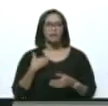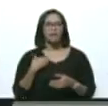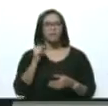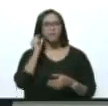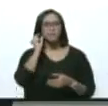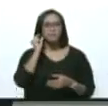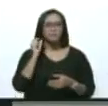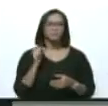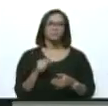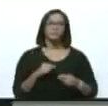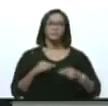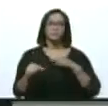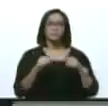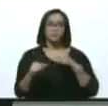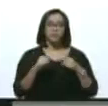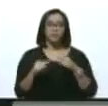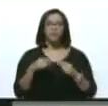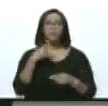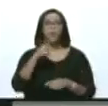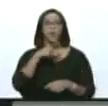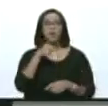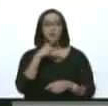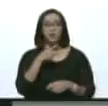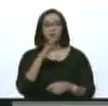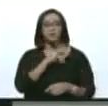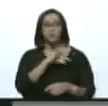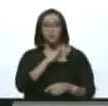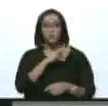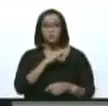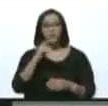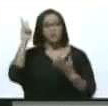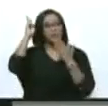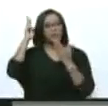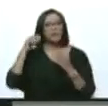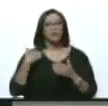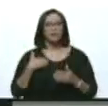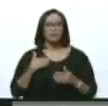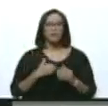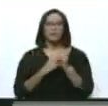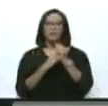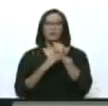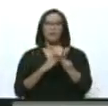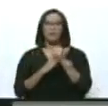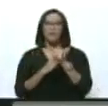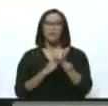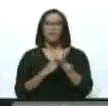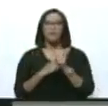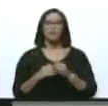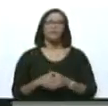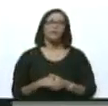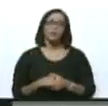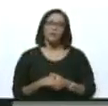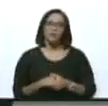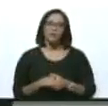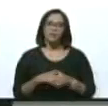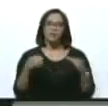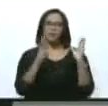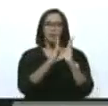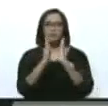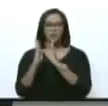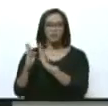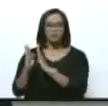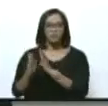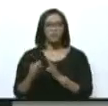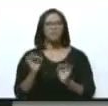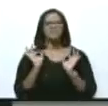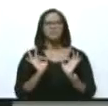Sala, dirigente política, social e indígena argentina, líder de la organización barrial Túpac Amaru, una